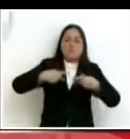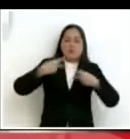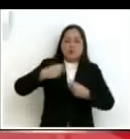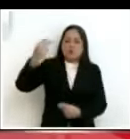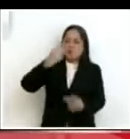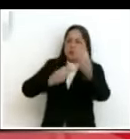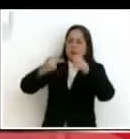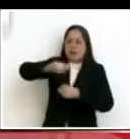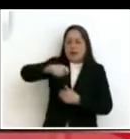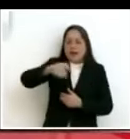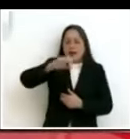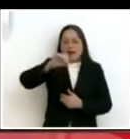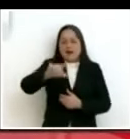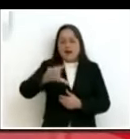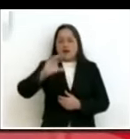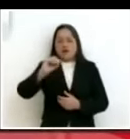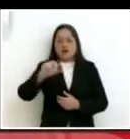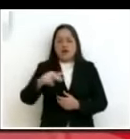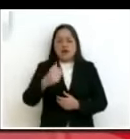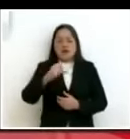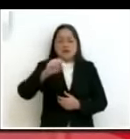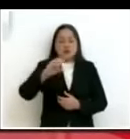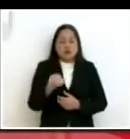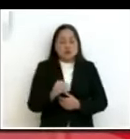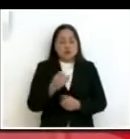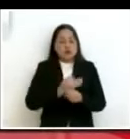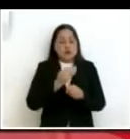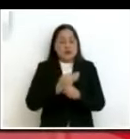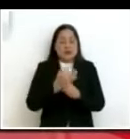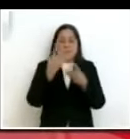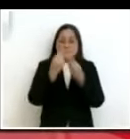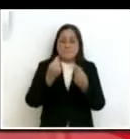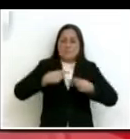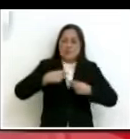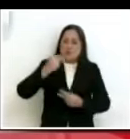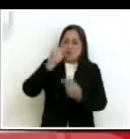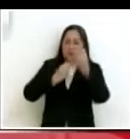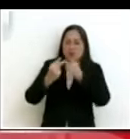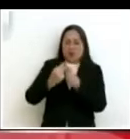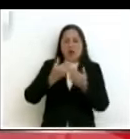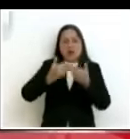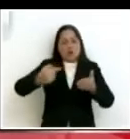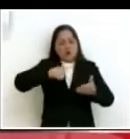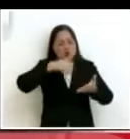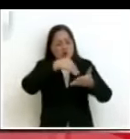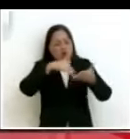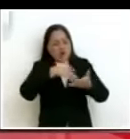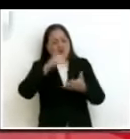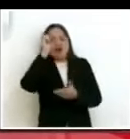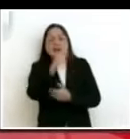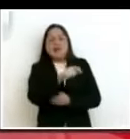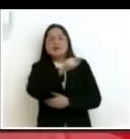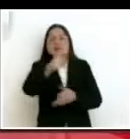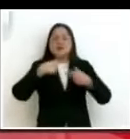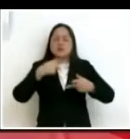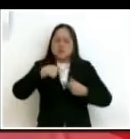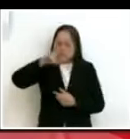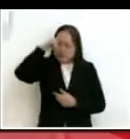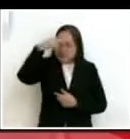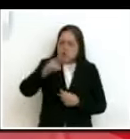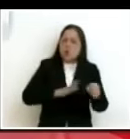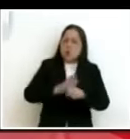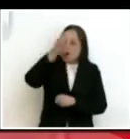del Congreso, me voy a permitir leerles lo que piensa el pueblo de México. Y con esto termino,